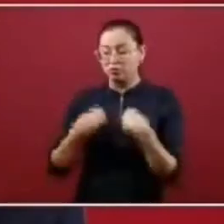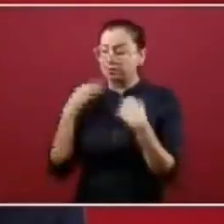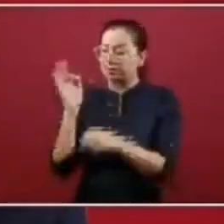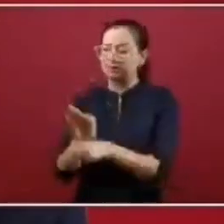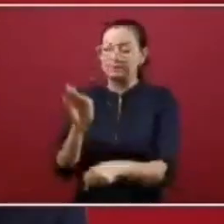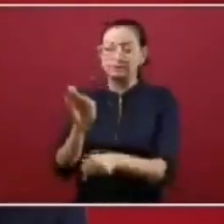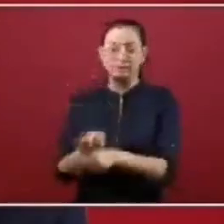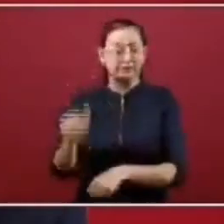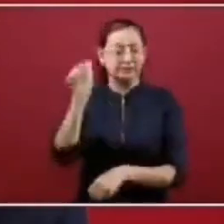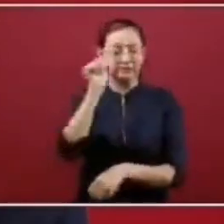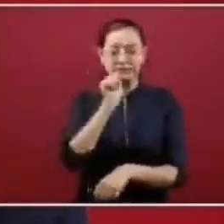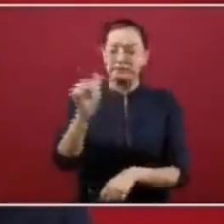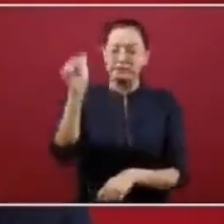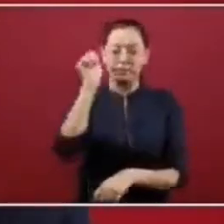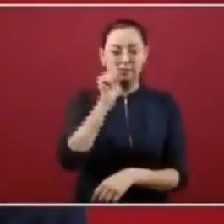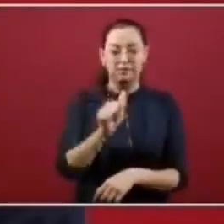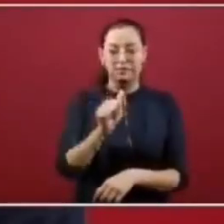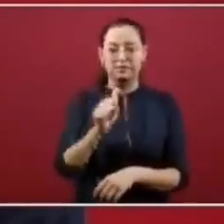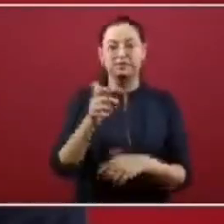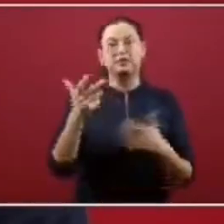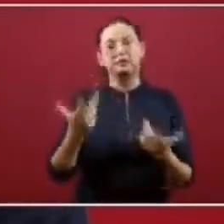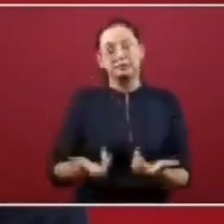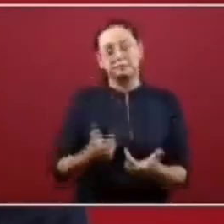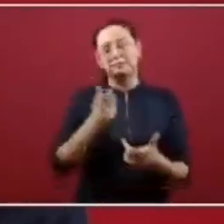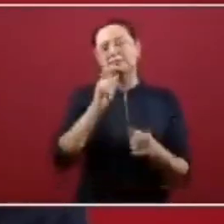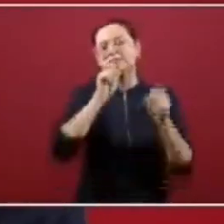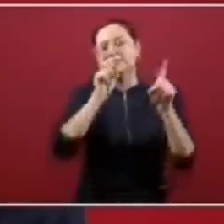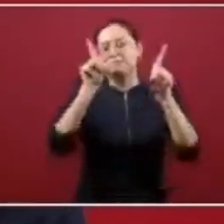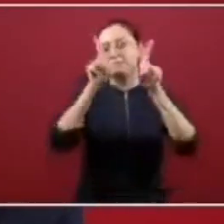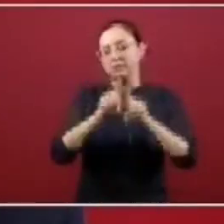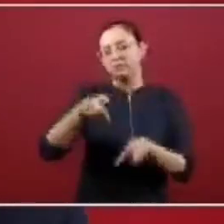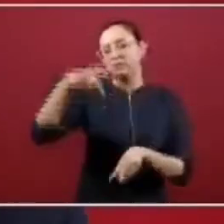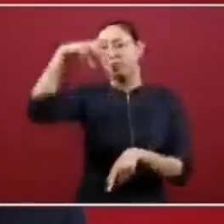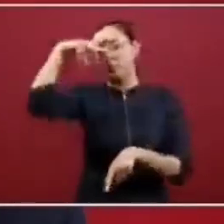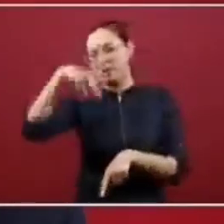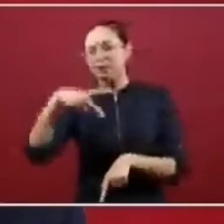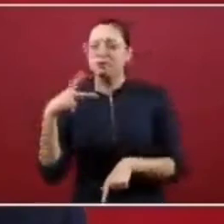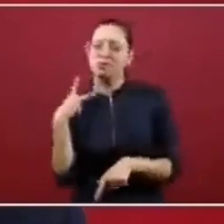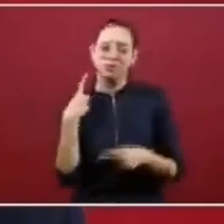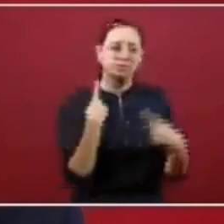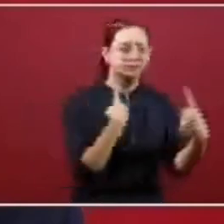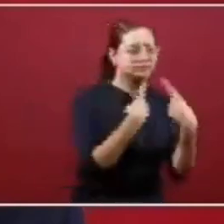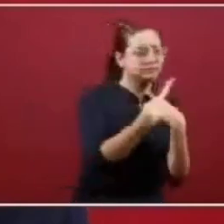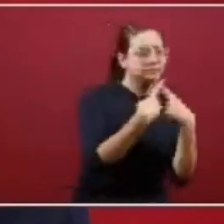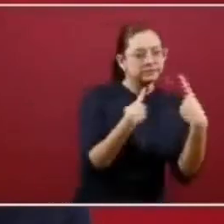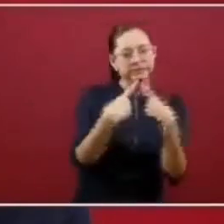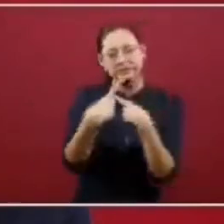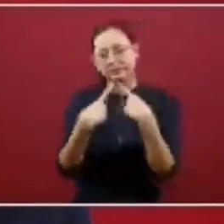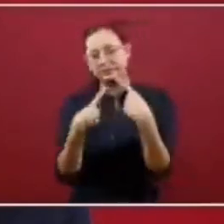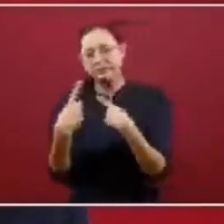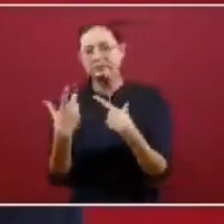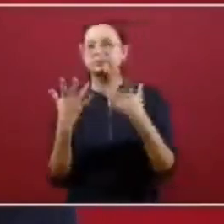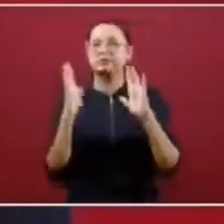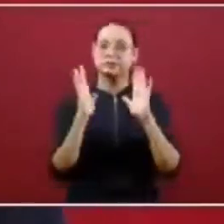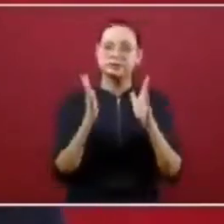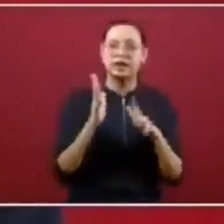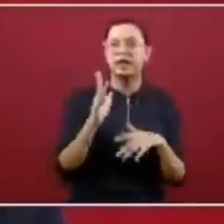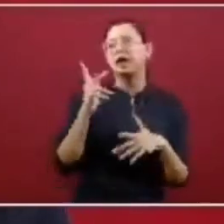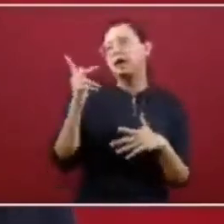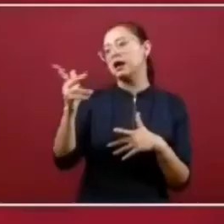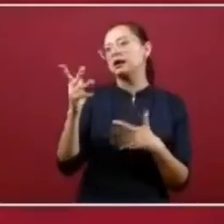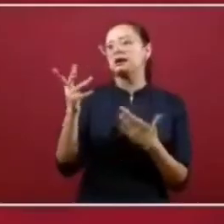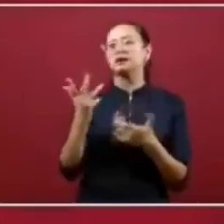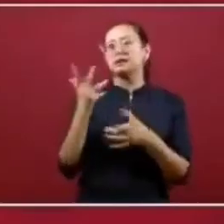Inclusive la diplomacia mexicana ha acudido a organismos